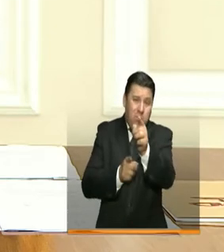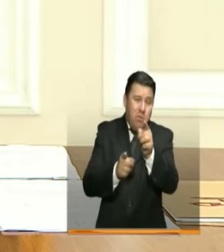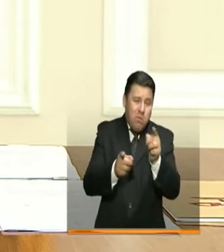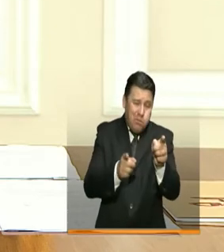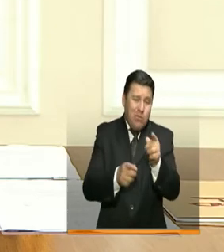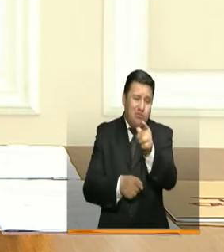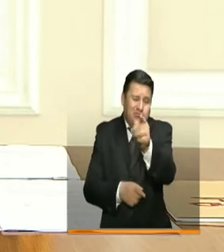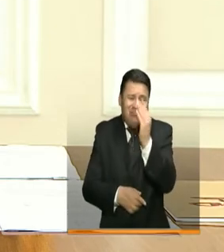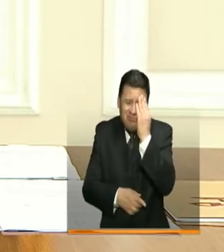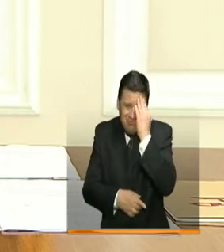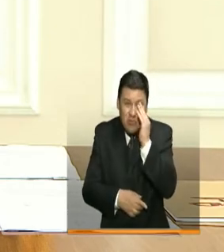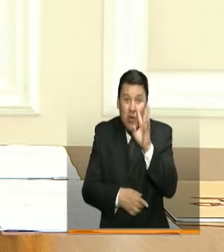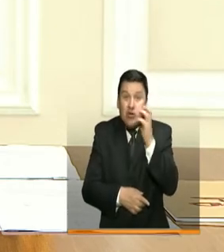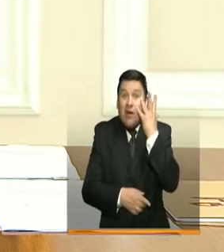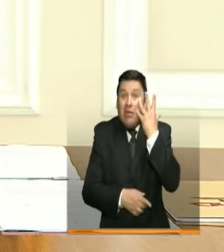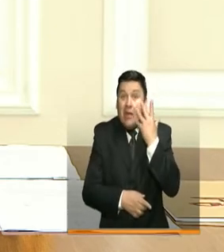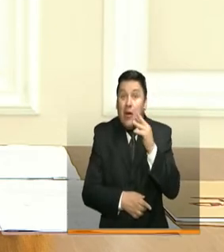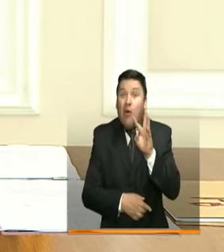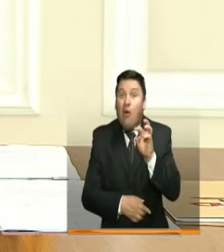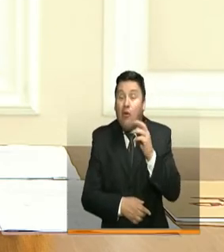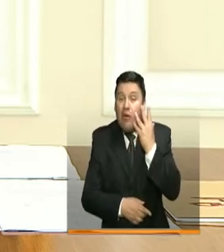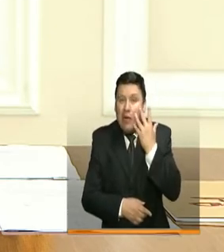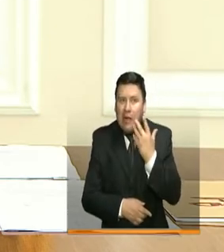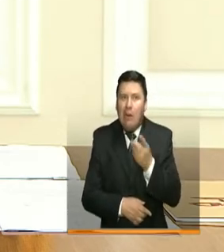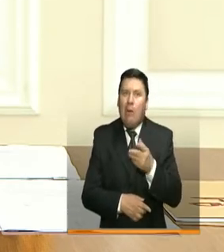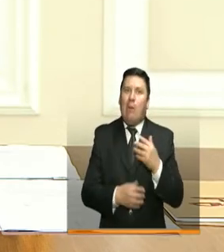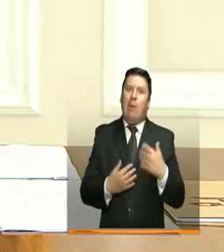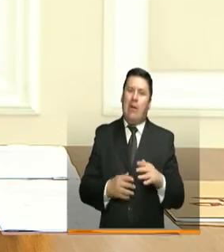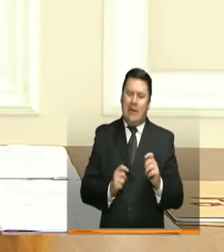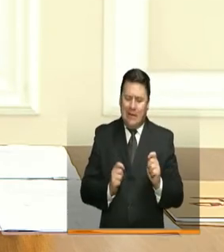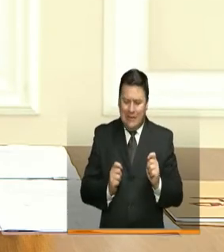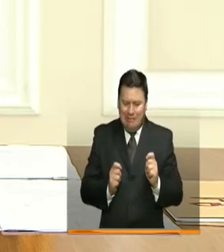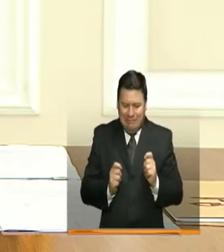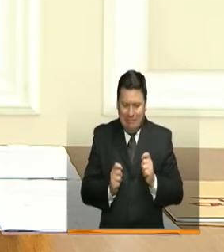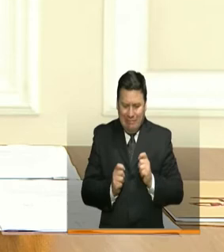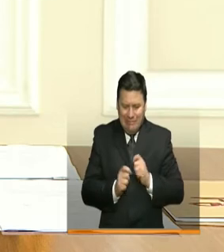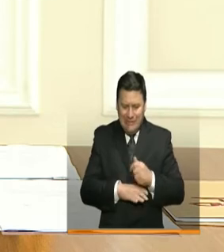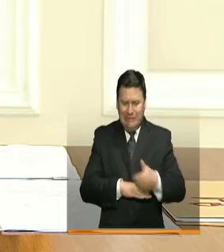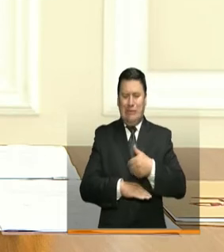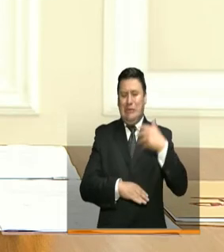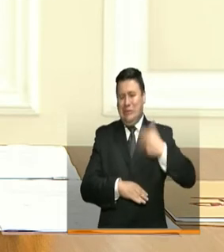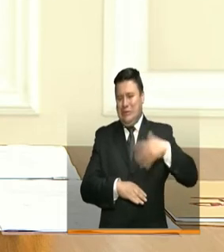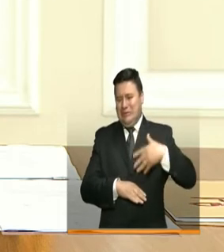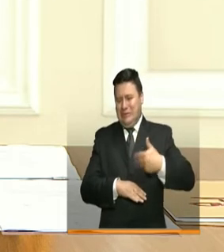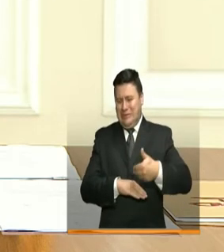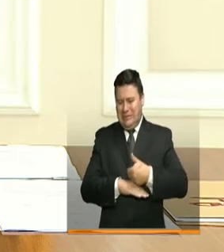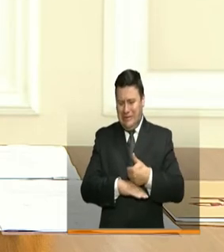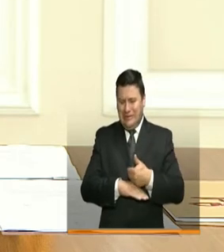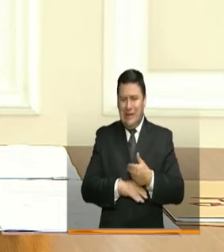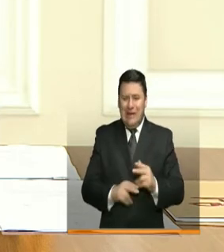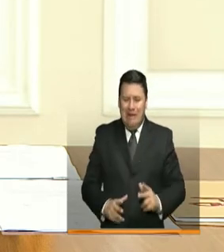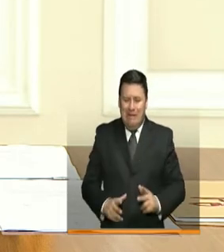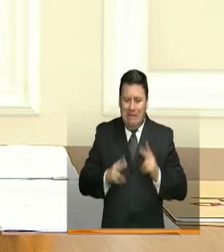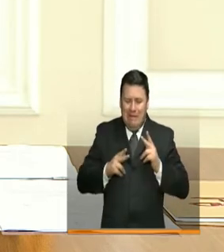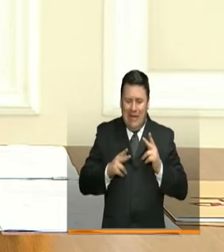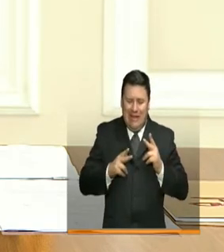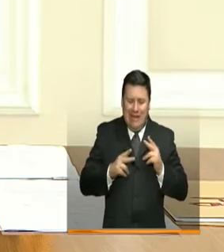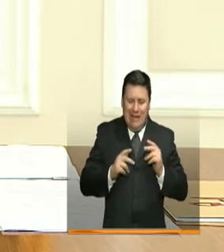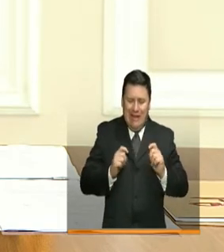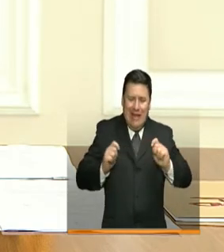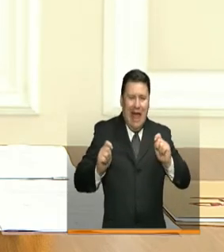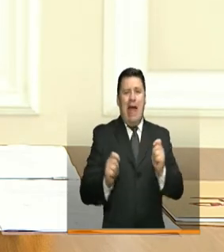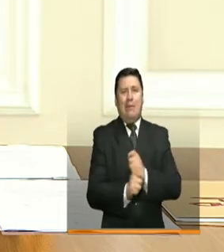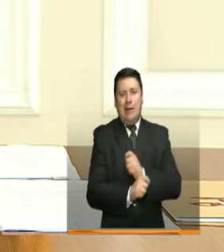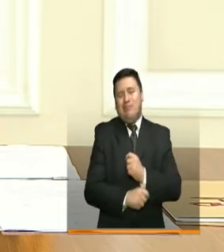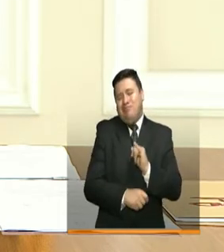en estos 8 días han tenido cambios drásticos en la vida cotidiana,